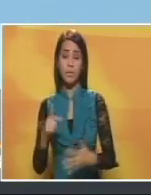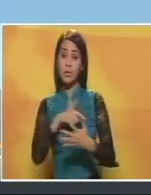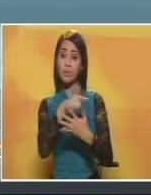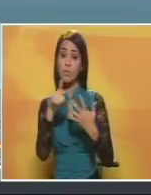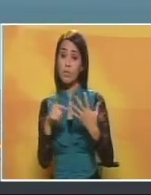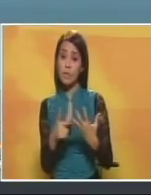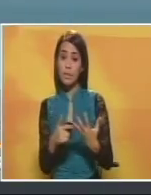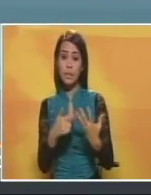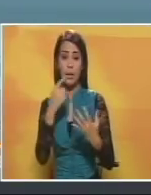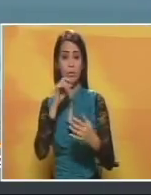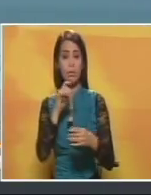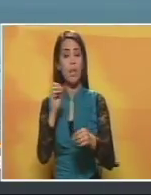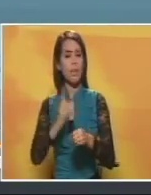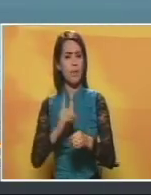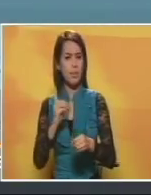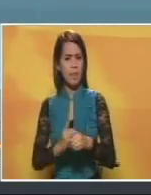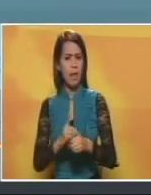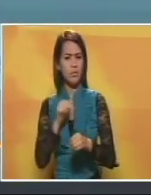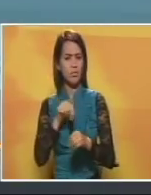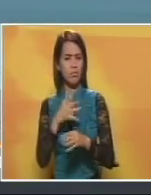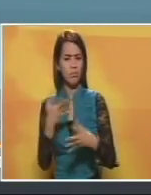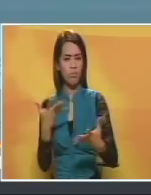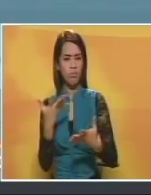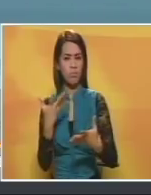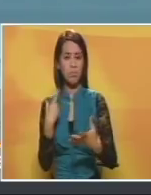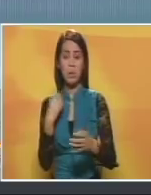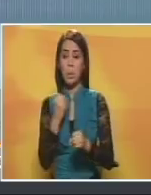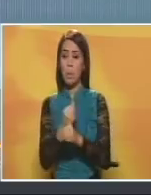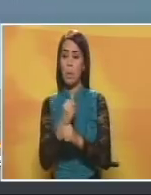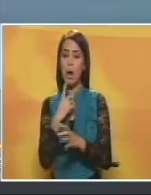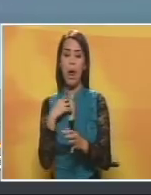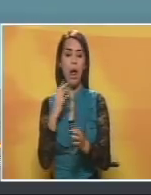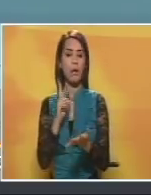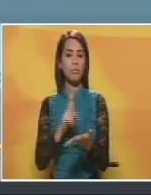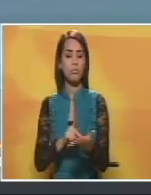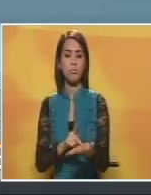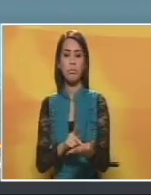los clientes desactualizadas, ausencia de comprobación